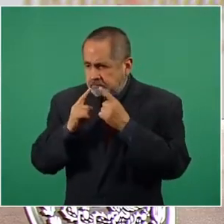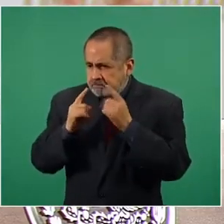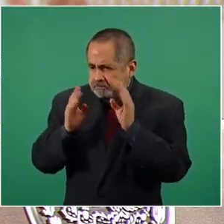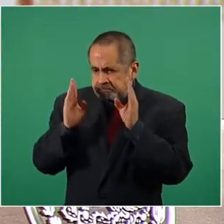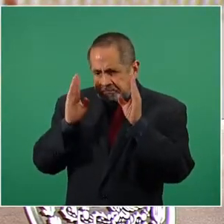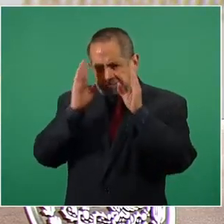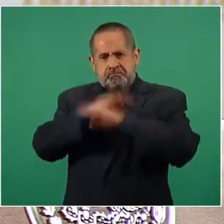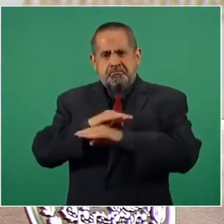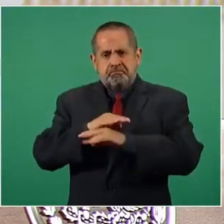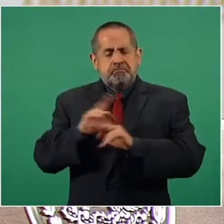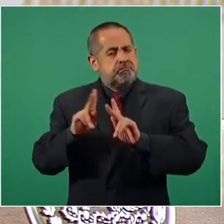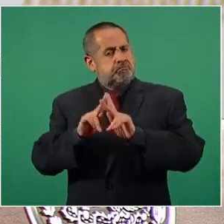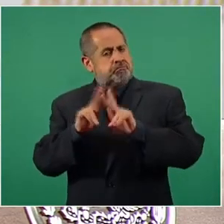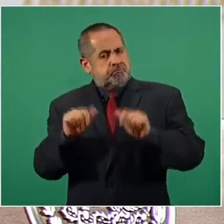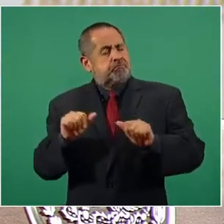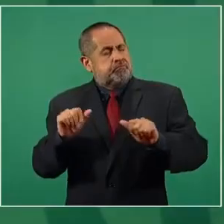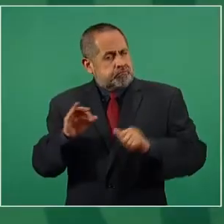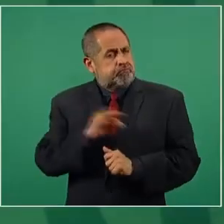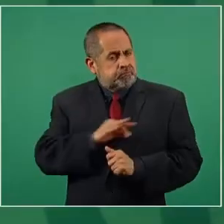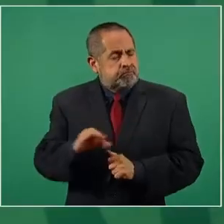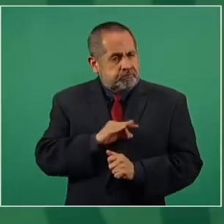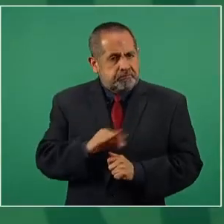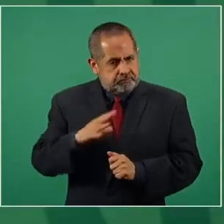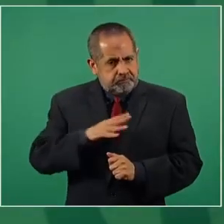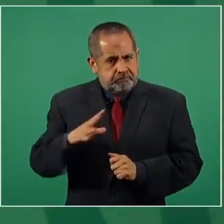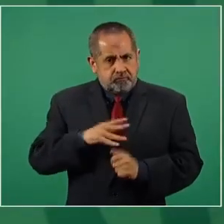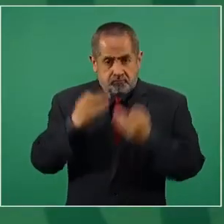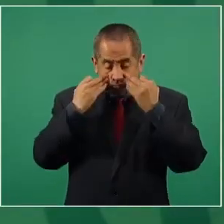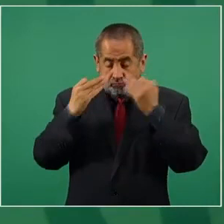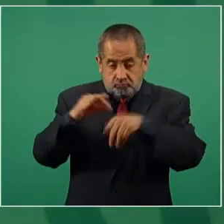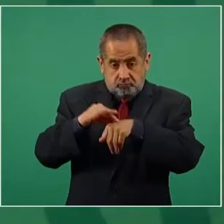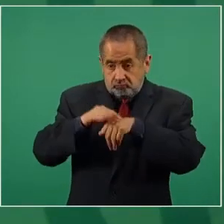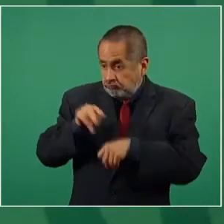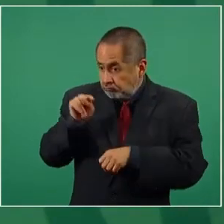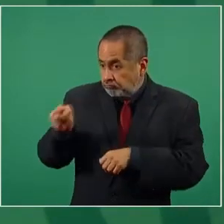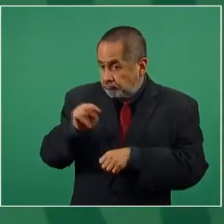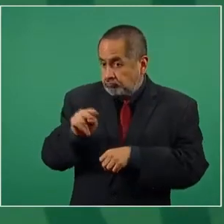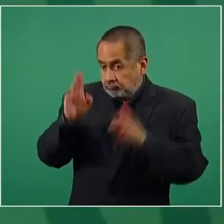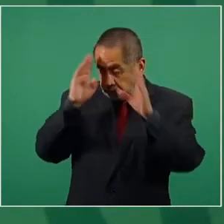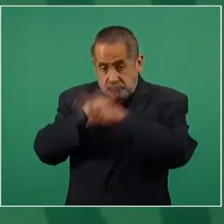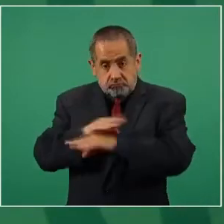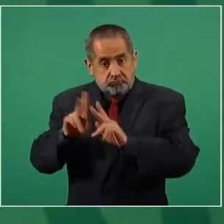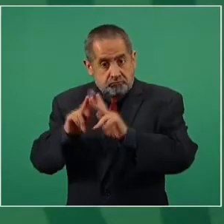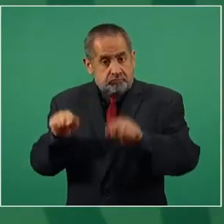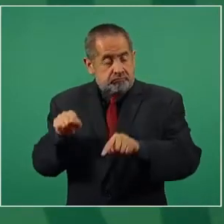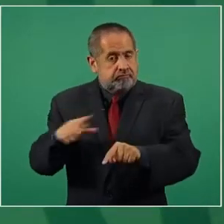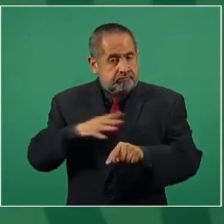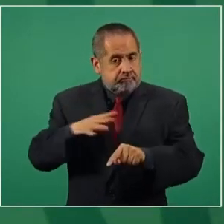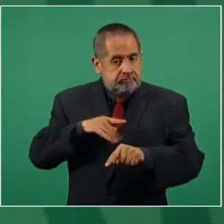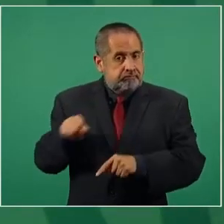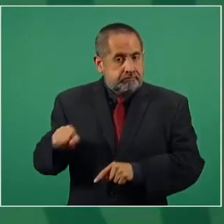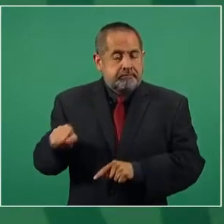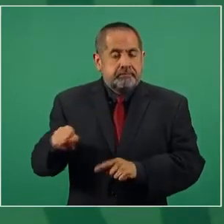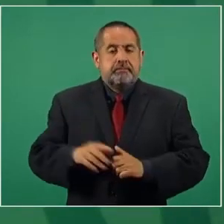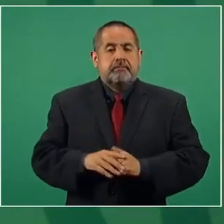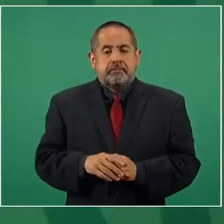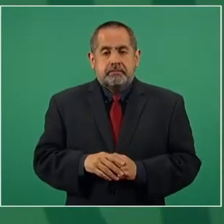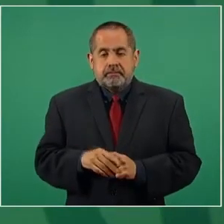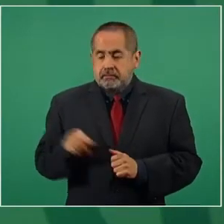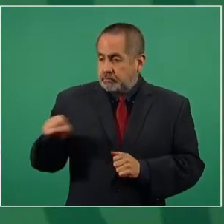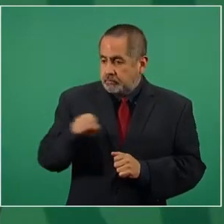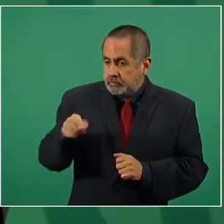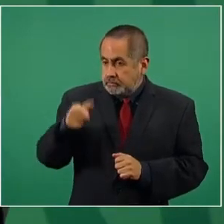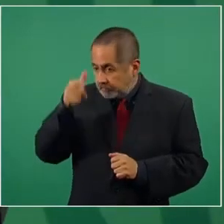conseguir la paz. Me ha tocado ver cómo están